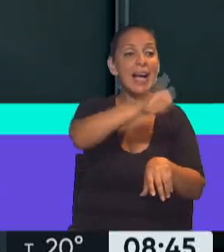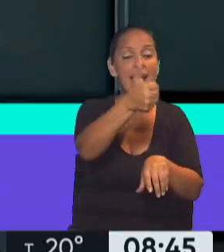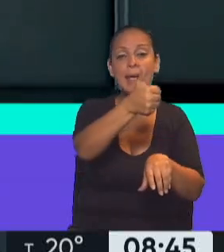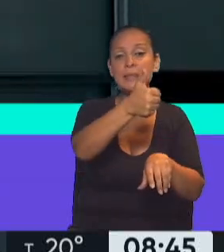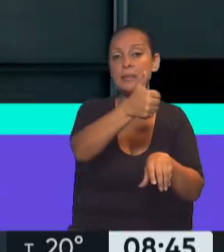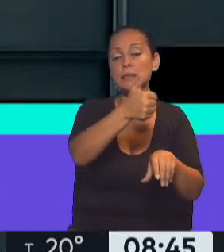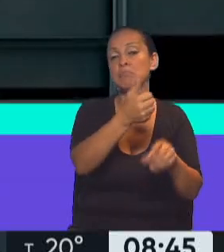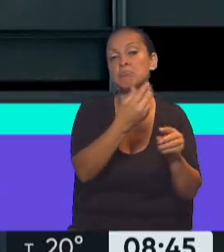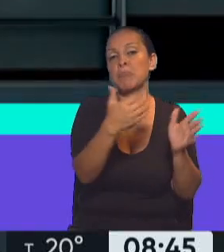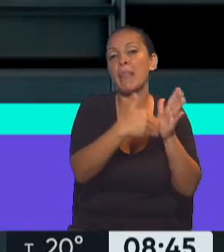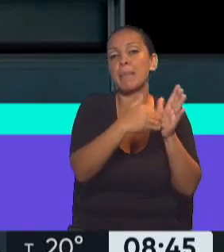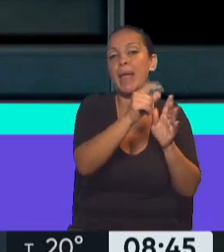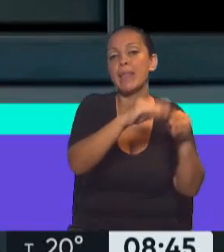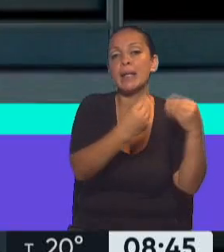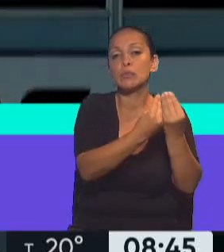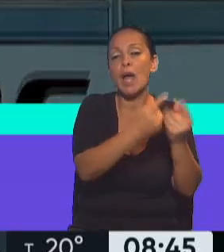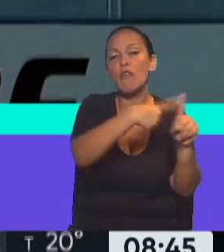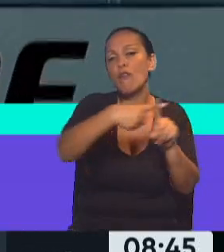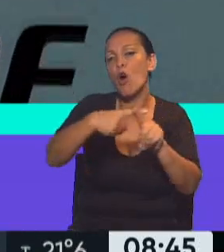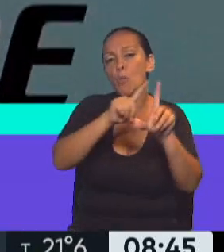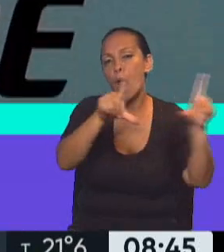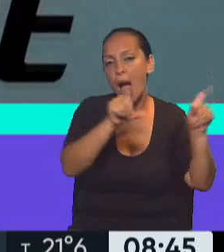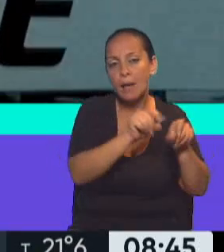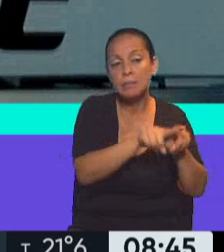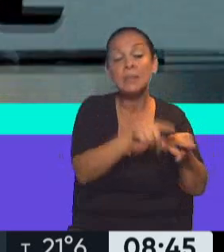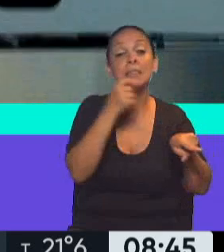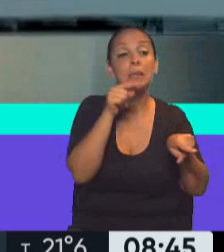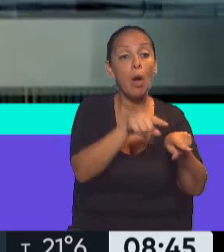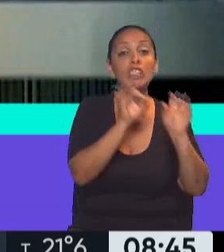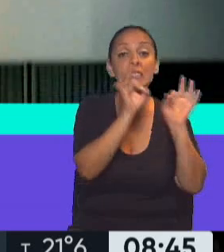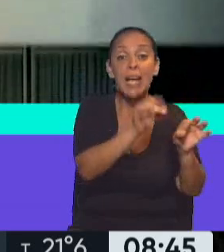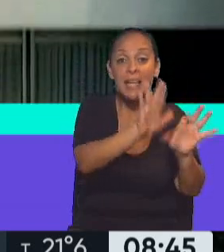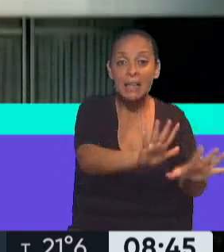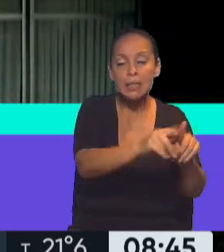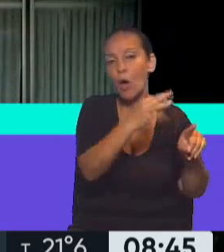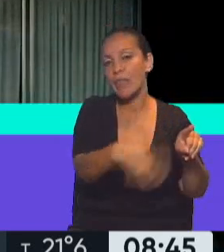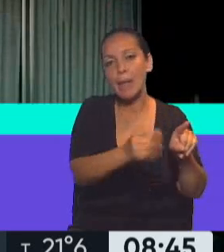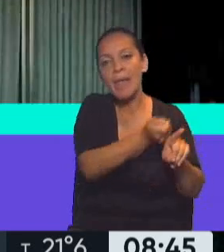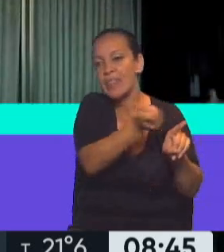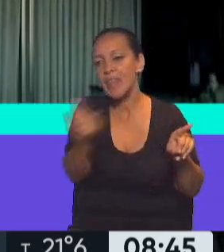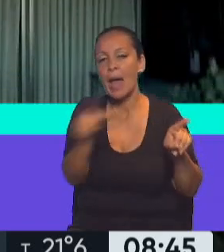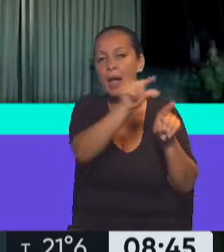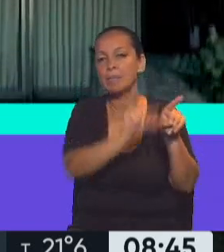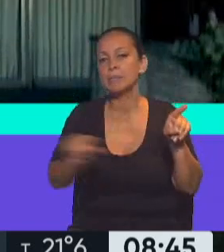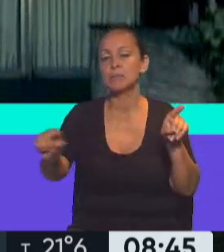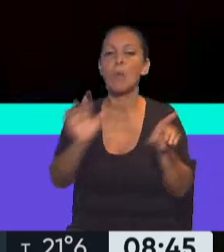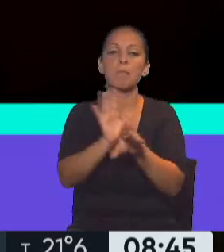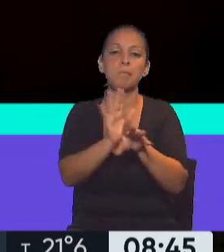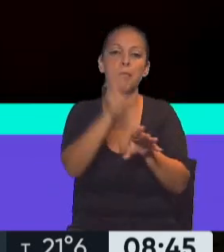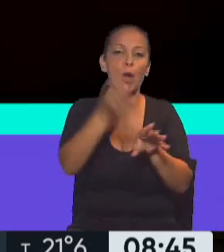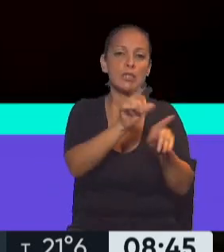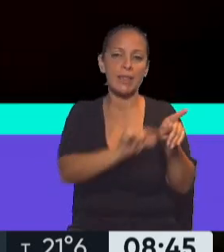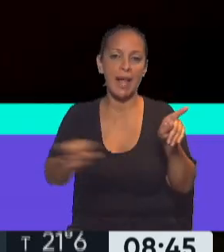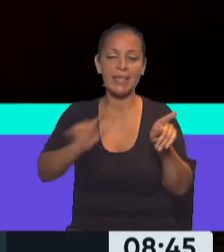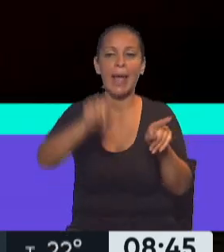de tu facturación, hicieron ahí como una fórmula, cuando eso ocurra, nos tienen que dar una parte de esas ganancias. Bien. Y de ahí es que